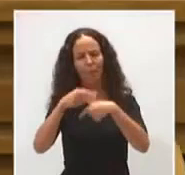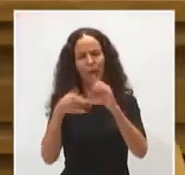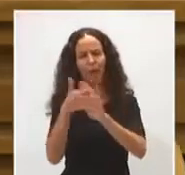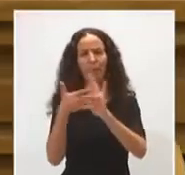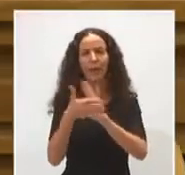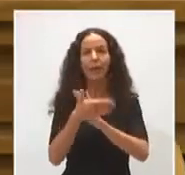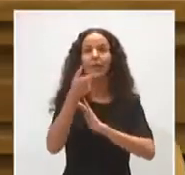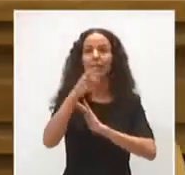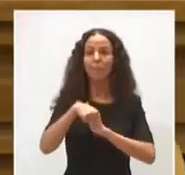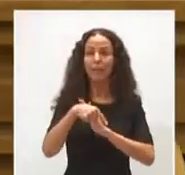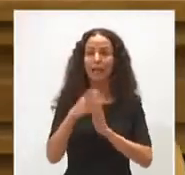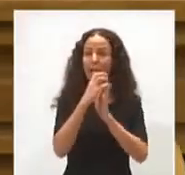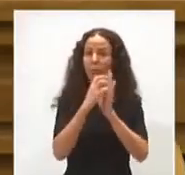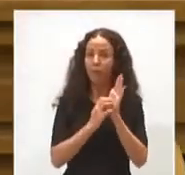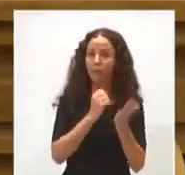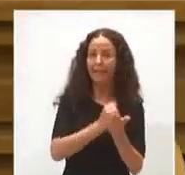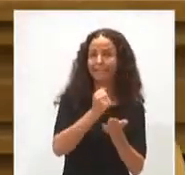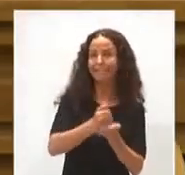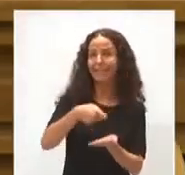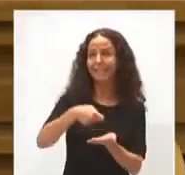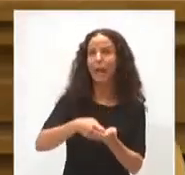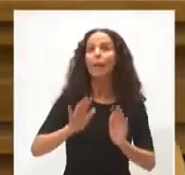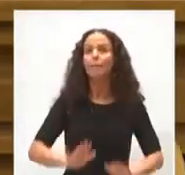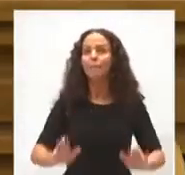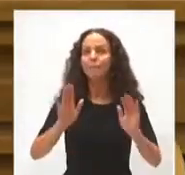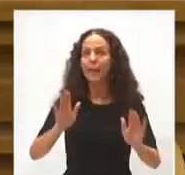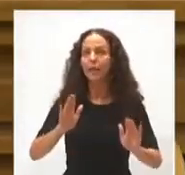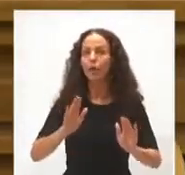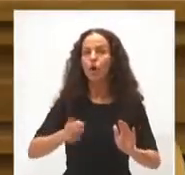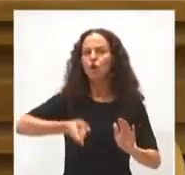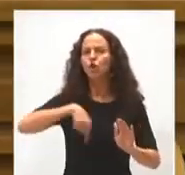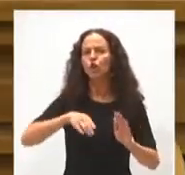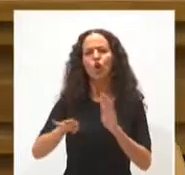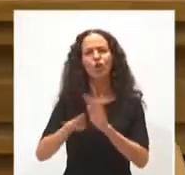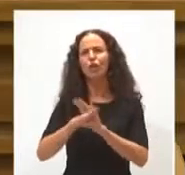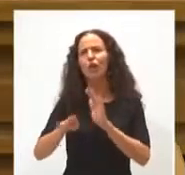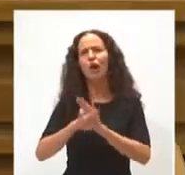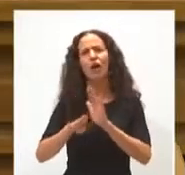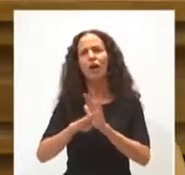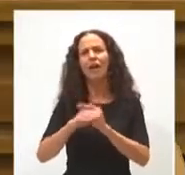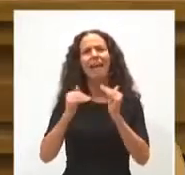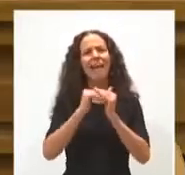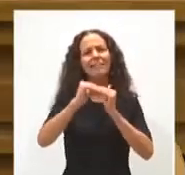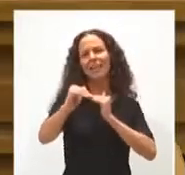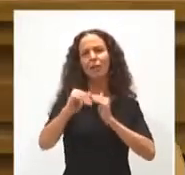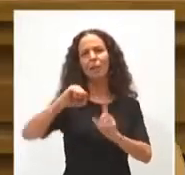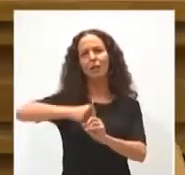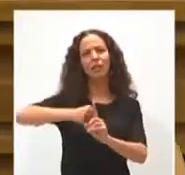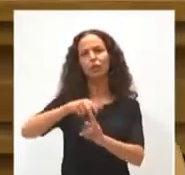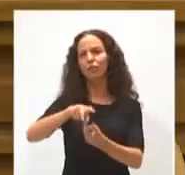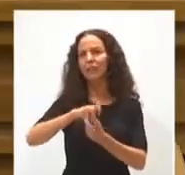en reducción de tasas pero sobre todo lo que me importa es decir que vamos a seguir con la orientación de mantener congelada de mantener estable la presión fiscal